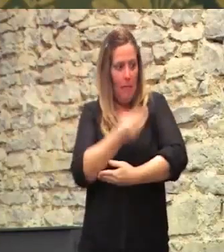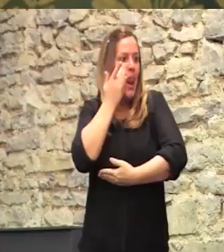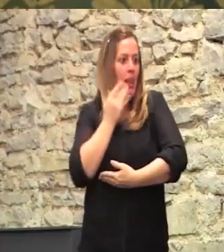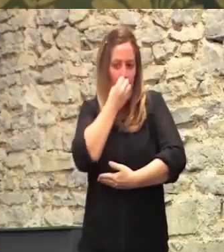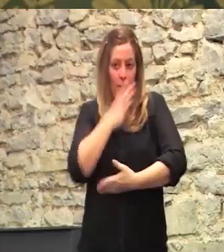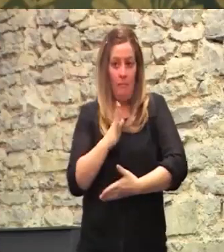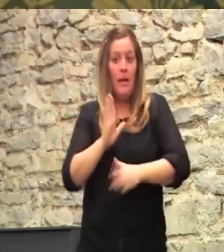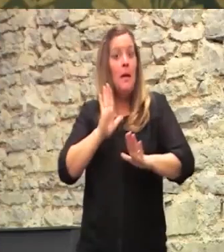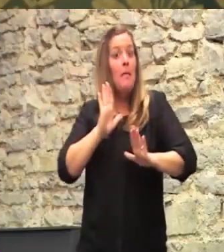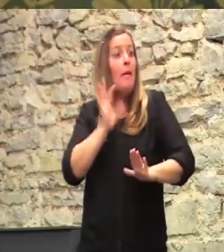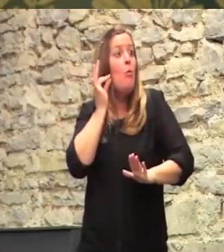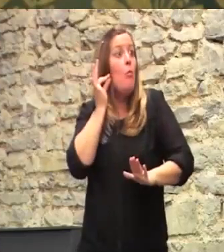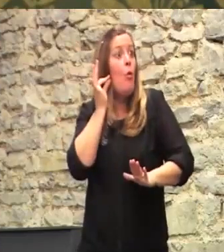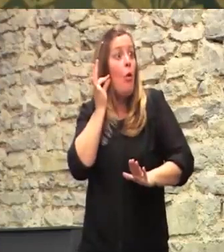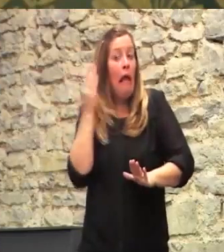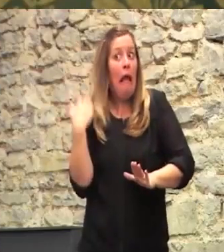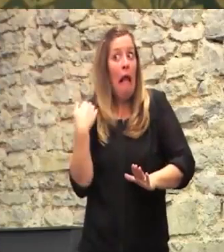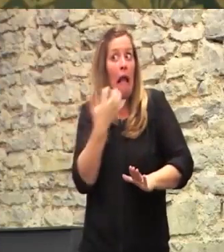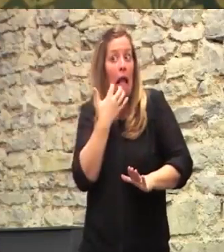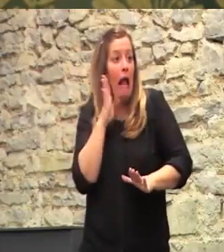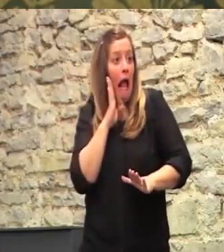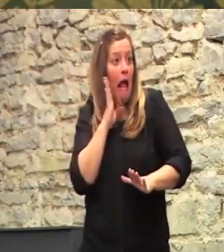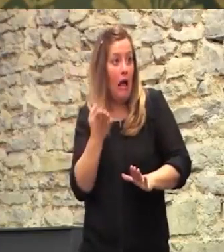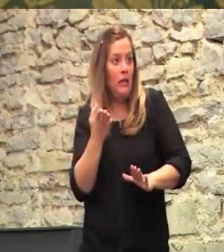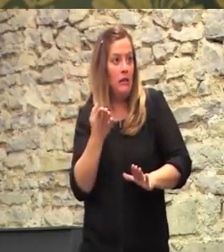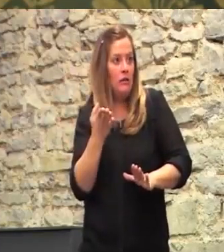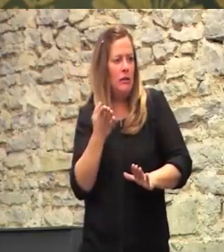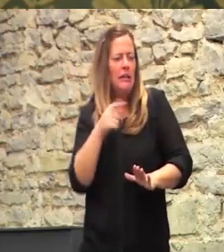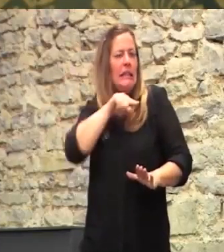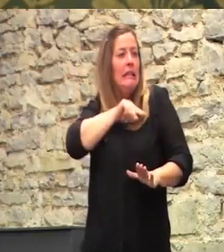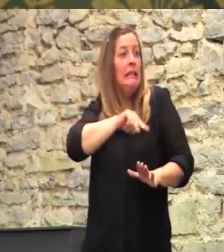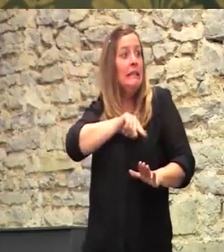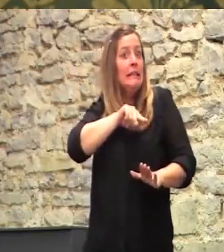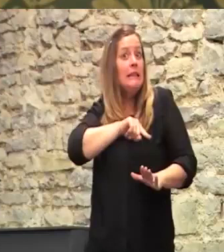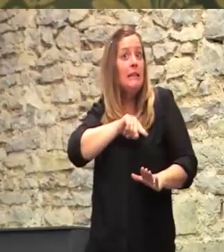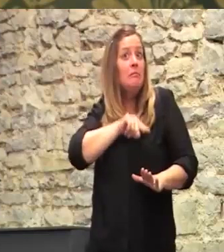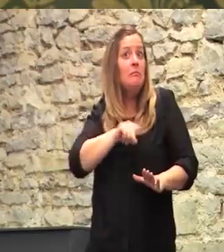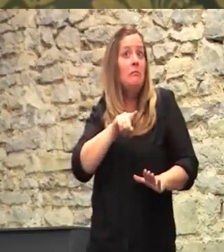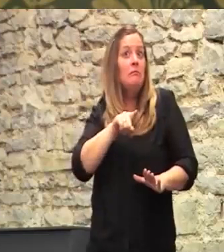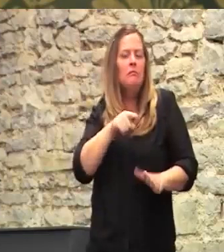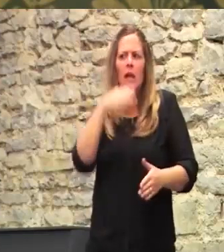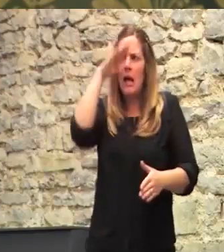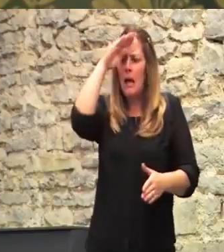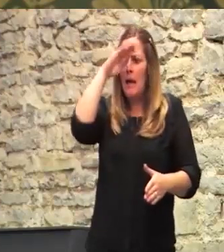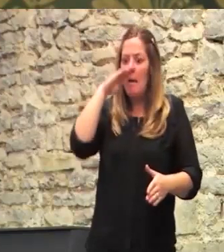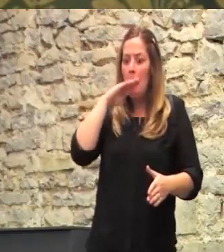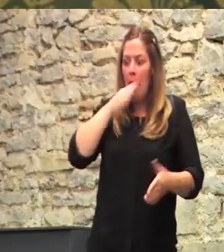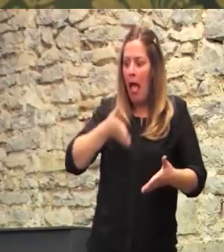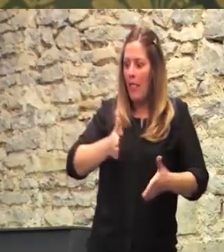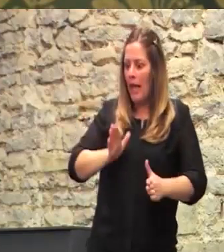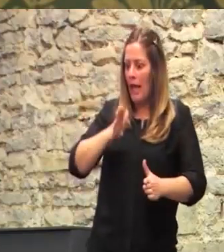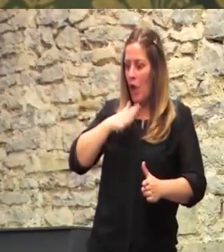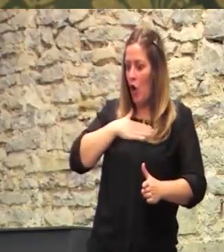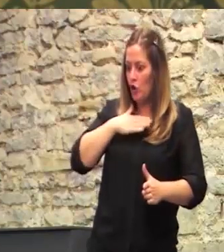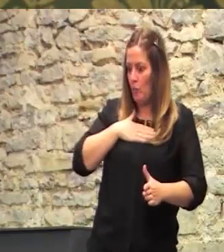creía que ella también sentía que al hombre no le debía que al padre de sus hijos que también eran hijos